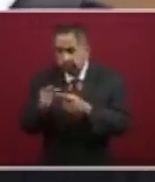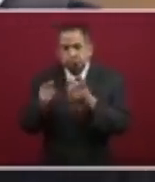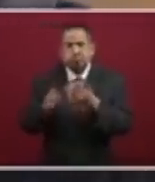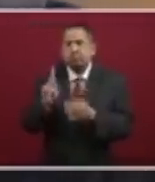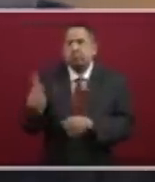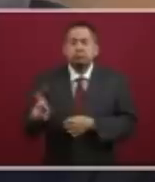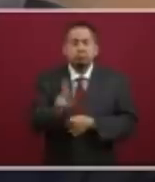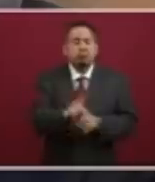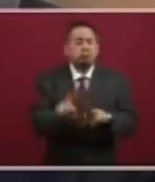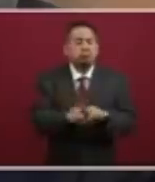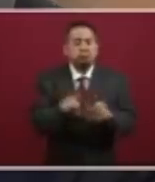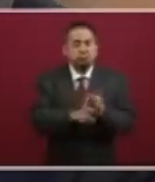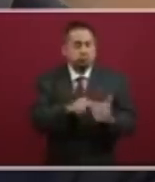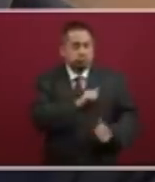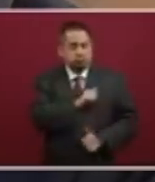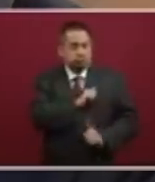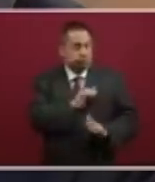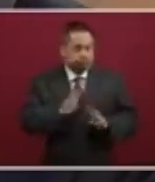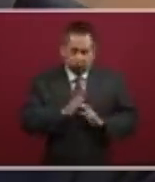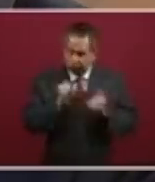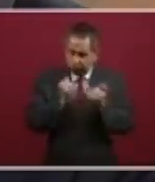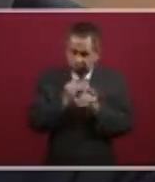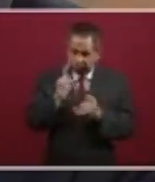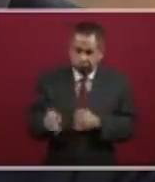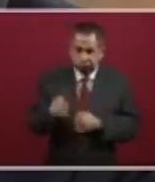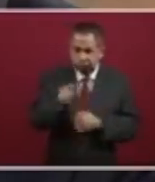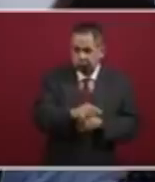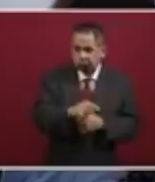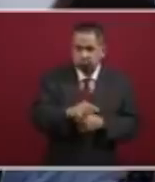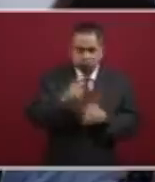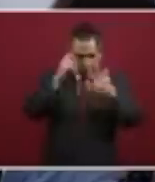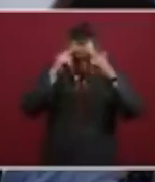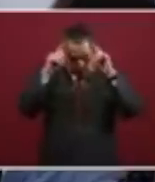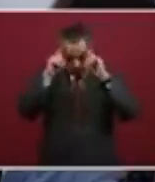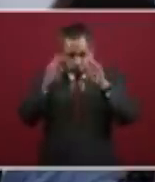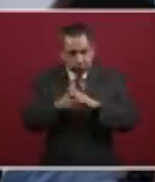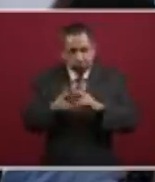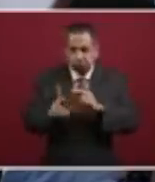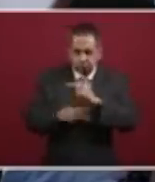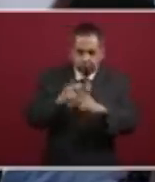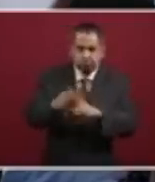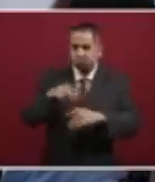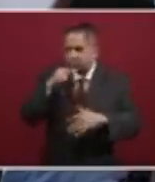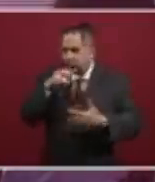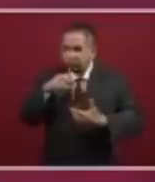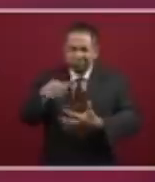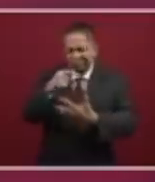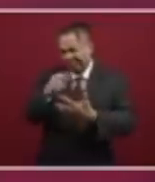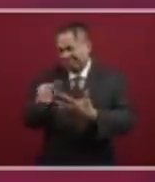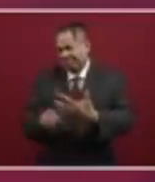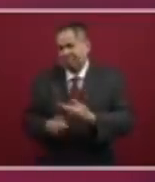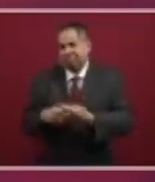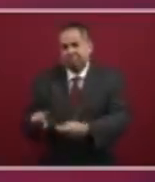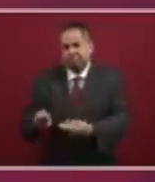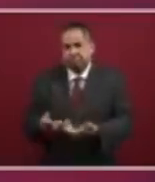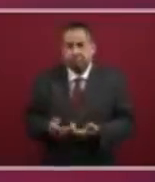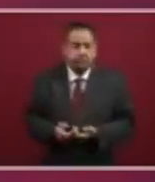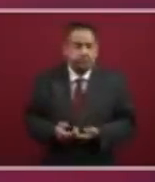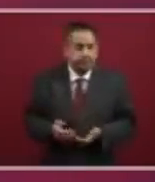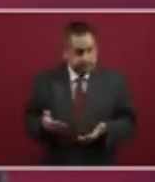tiene en el ejército y en la marina. Entonces, ahora